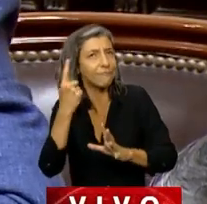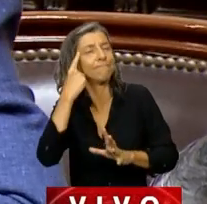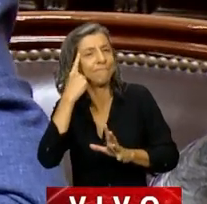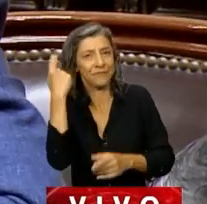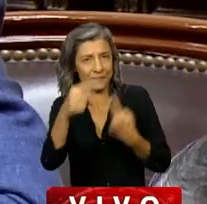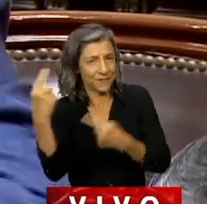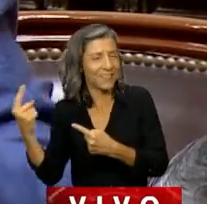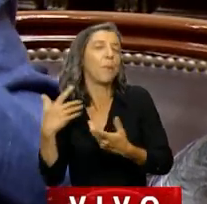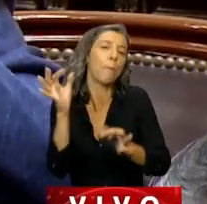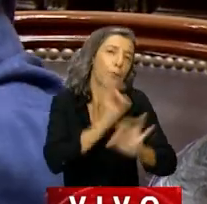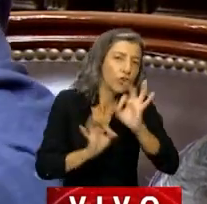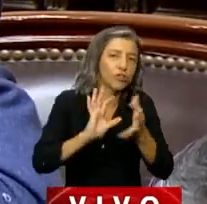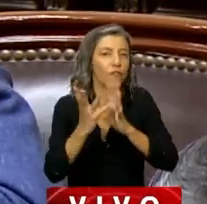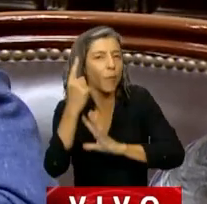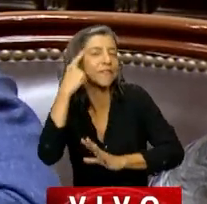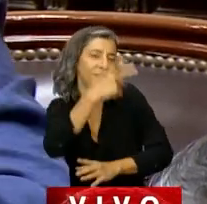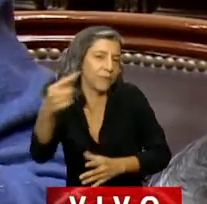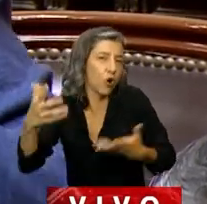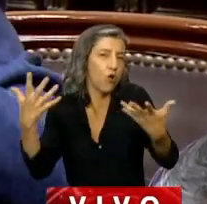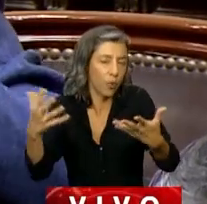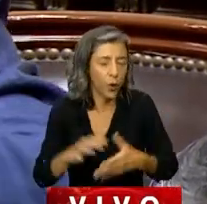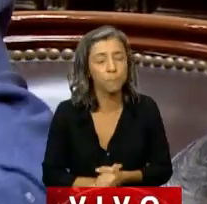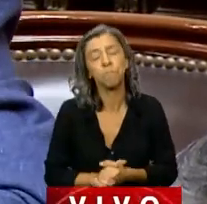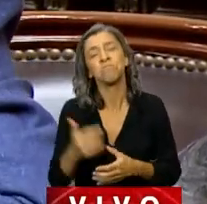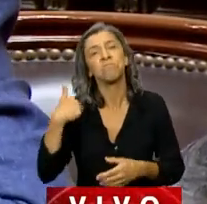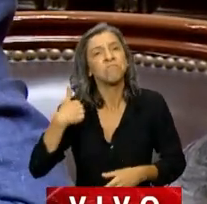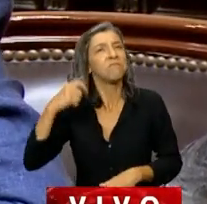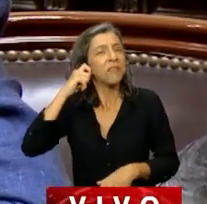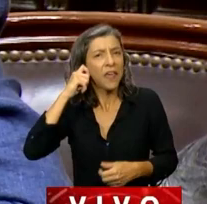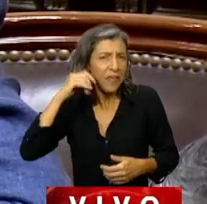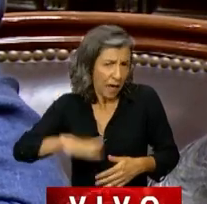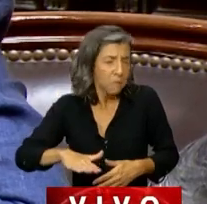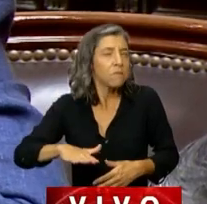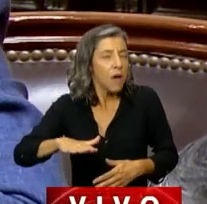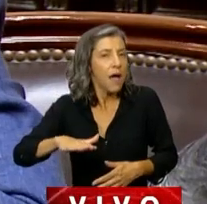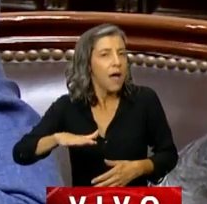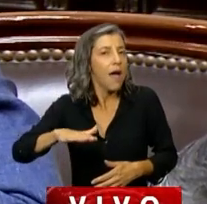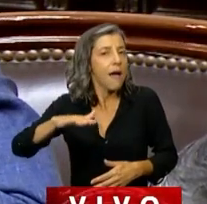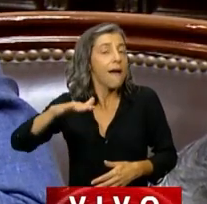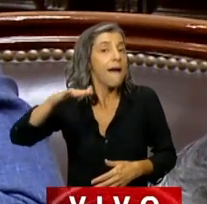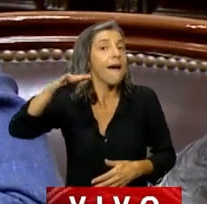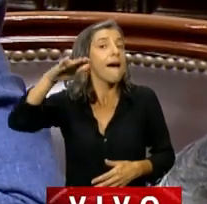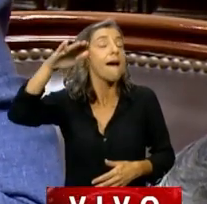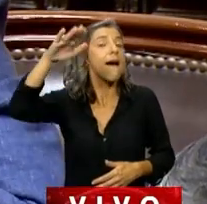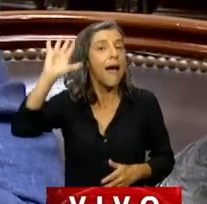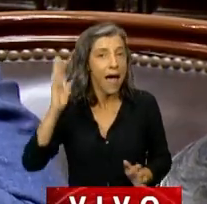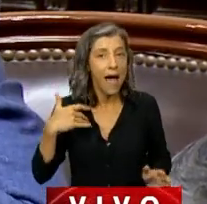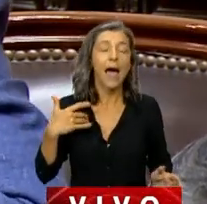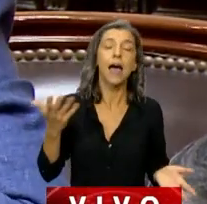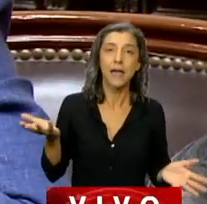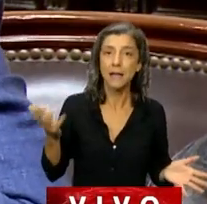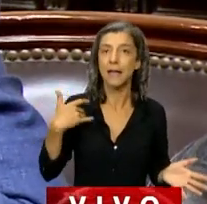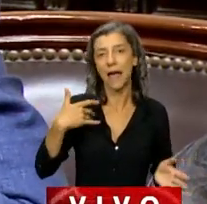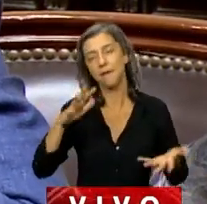presidente, en los años 60 y 70, cuando ya tuve la posibilidad de la militancia activa, me tocó a mí